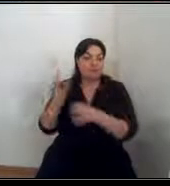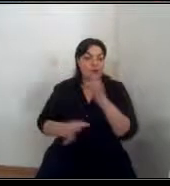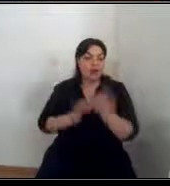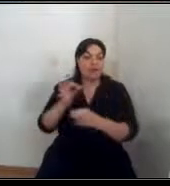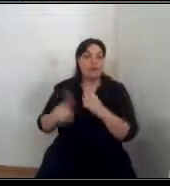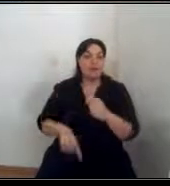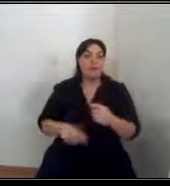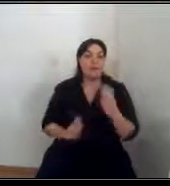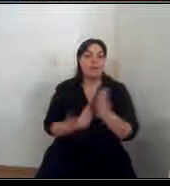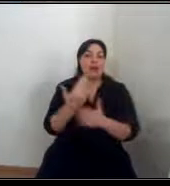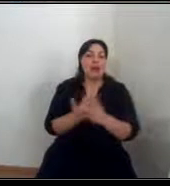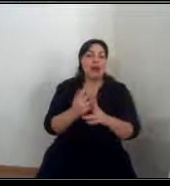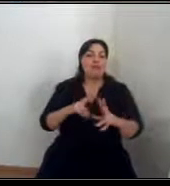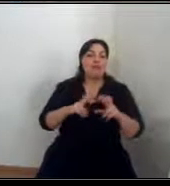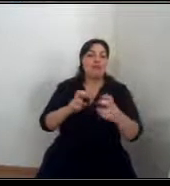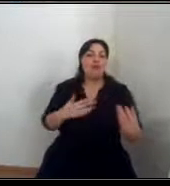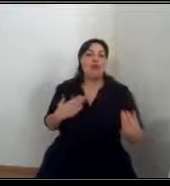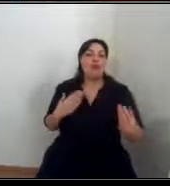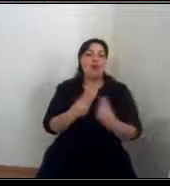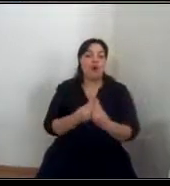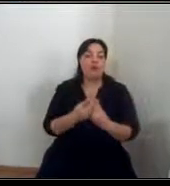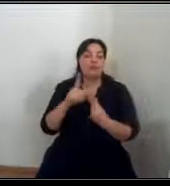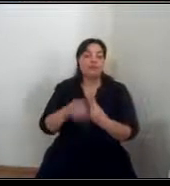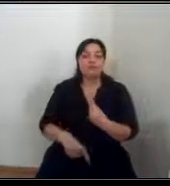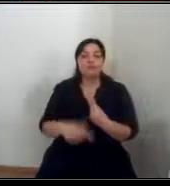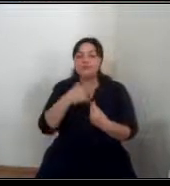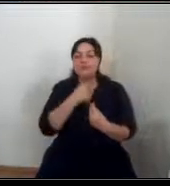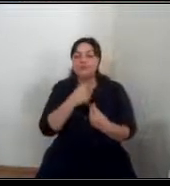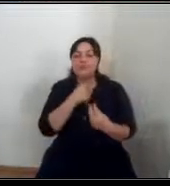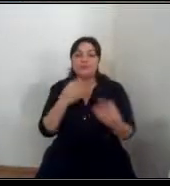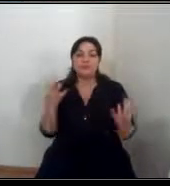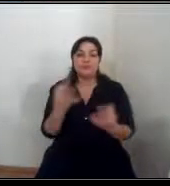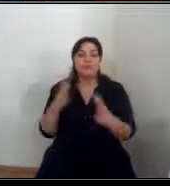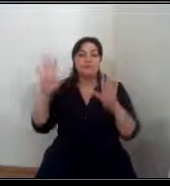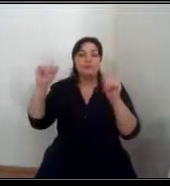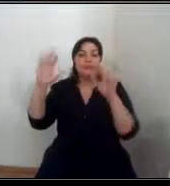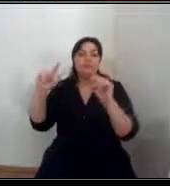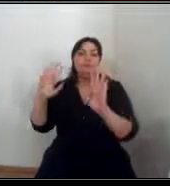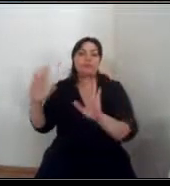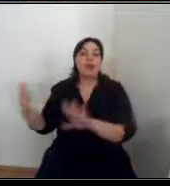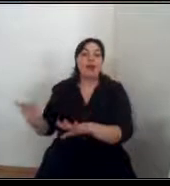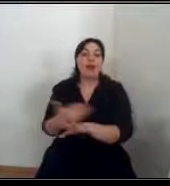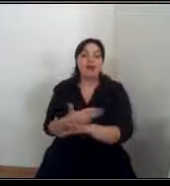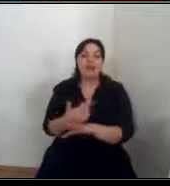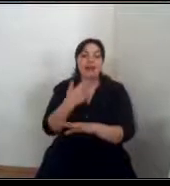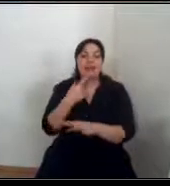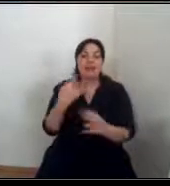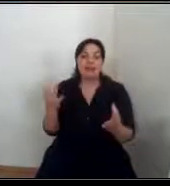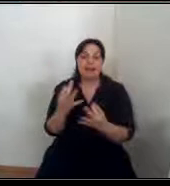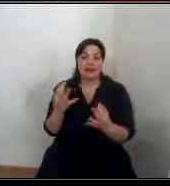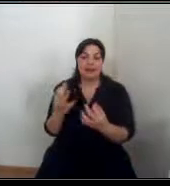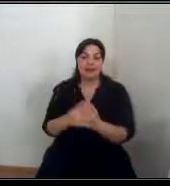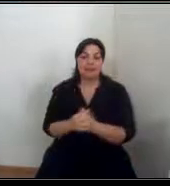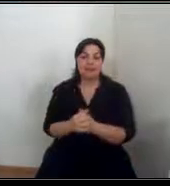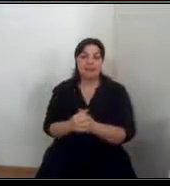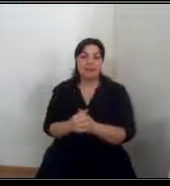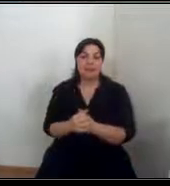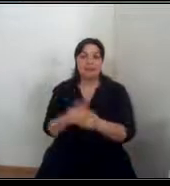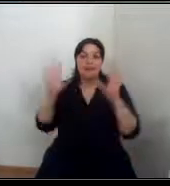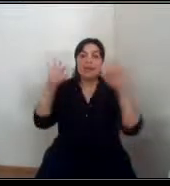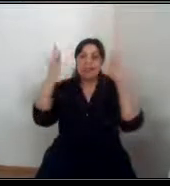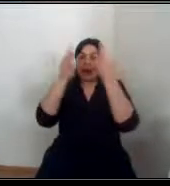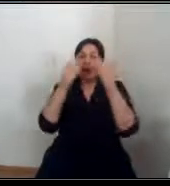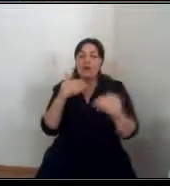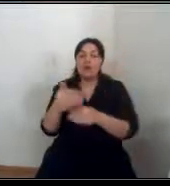principio de la mañana. Y bueno, me gustaría, antes ya de despedirme, comentarles que el próximo seminario